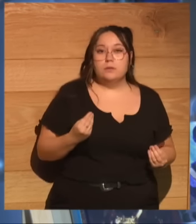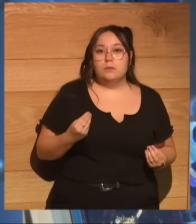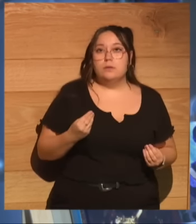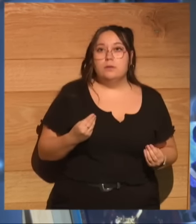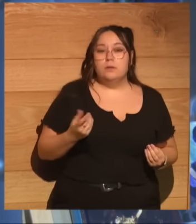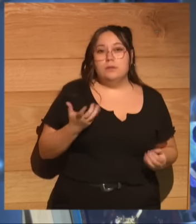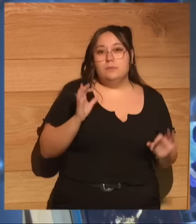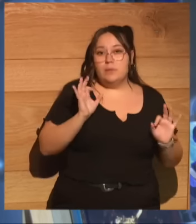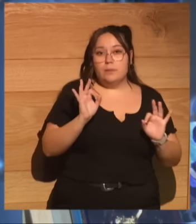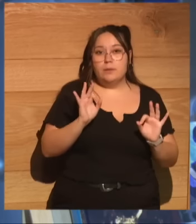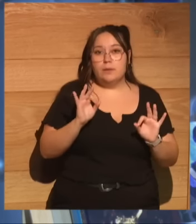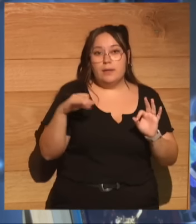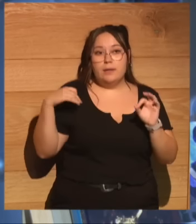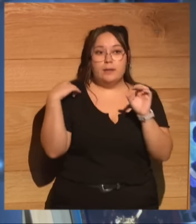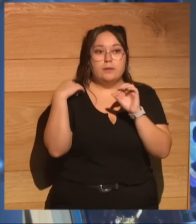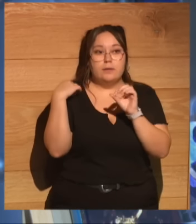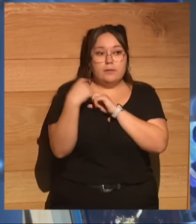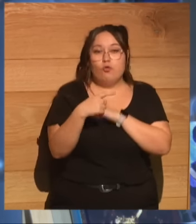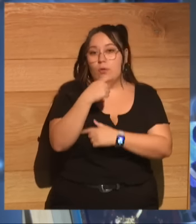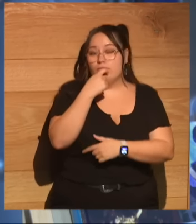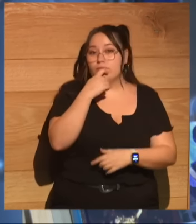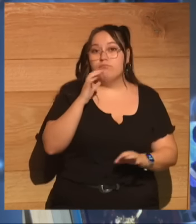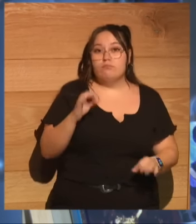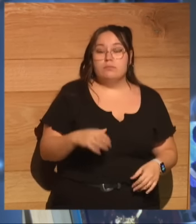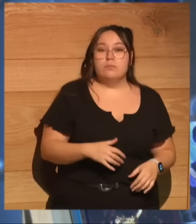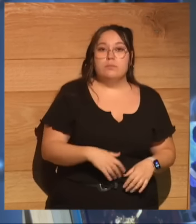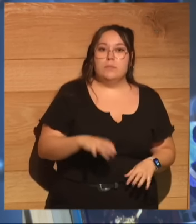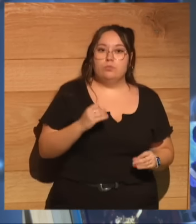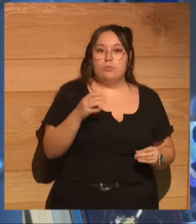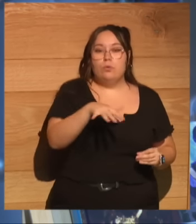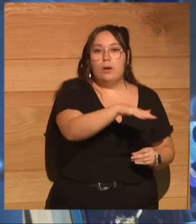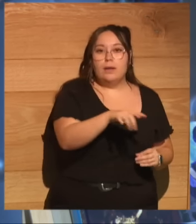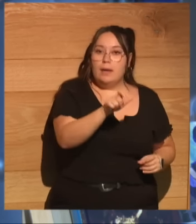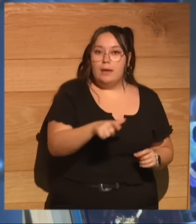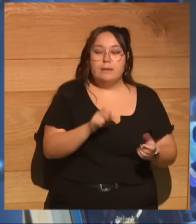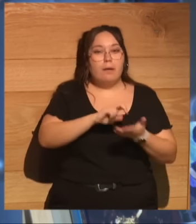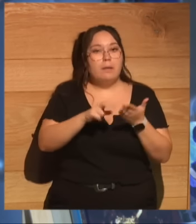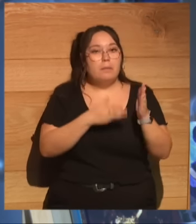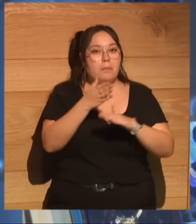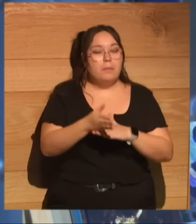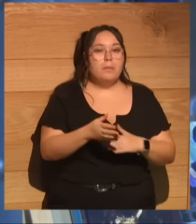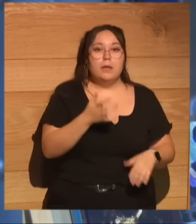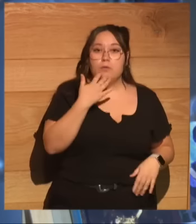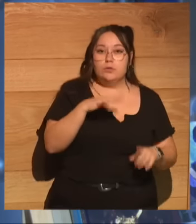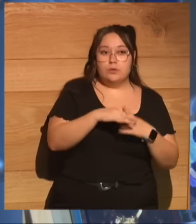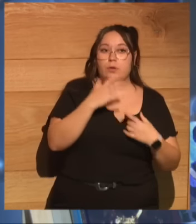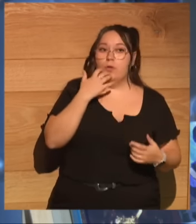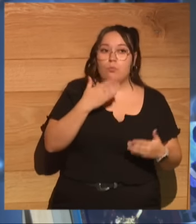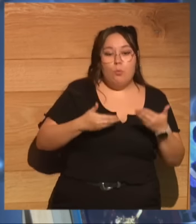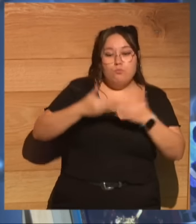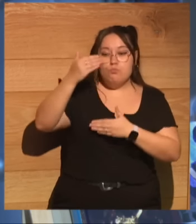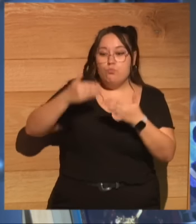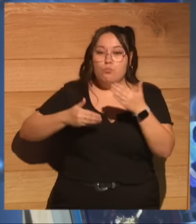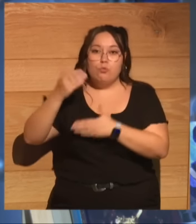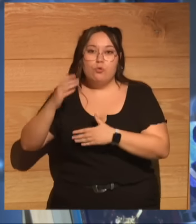Y sobre todo en la tradición anglosajona. O sea, son lugares a los que va mucha gente a pasear, a los que va mucho. En nuestro caso son como muros que no hay